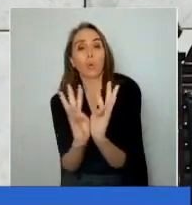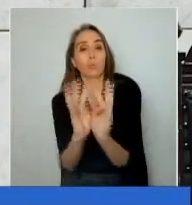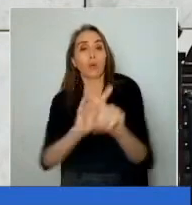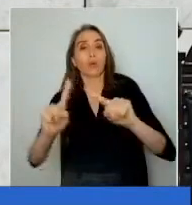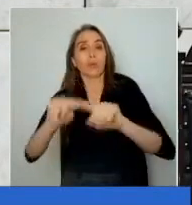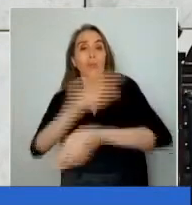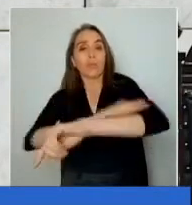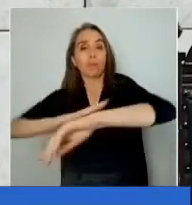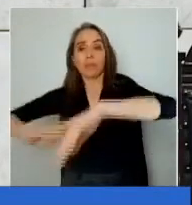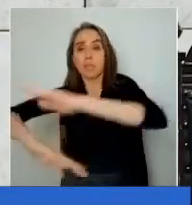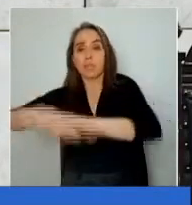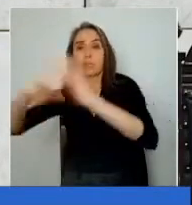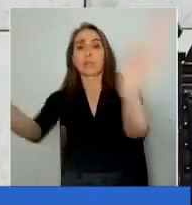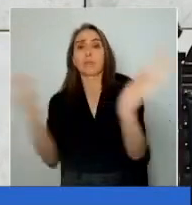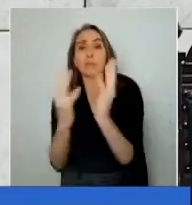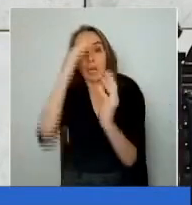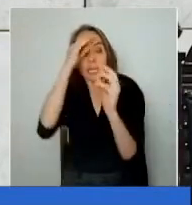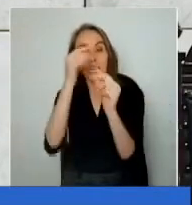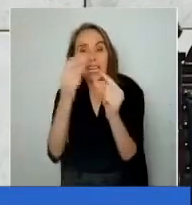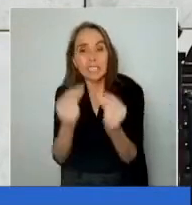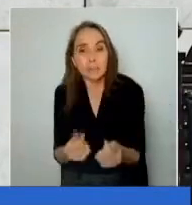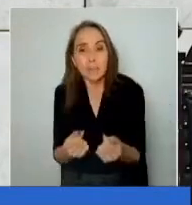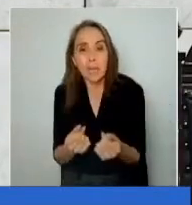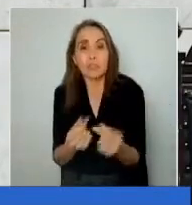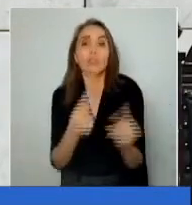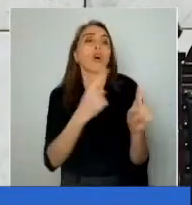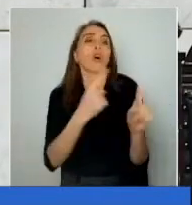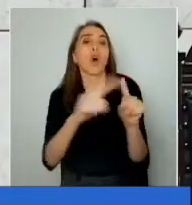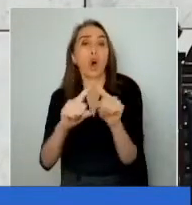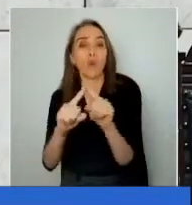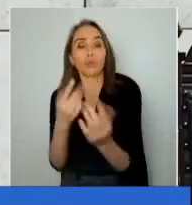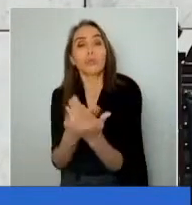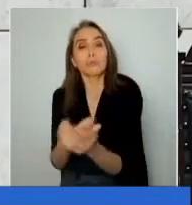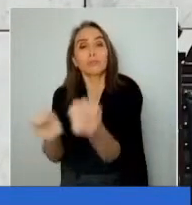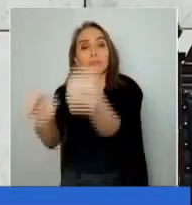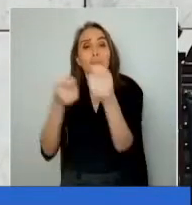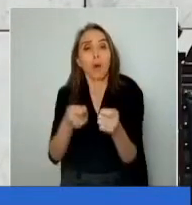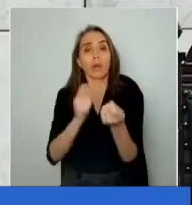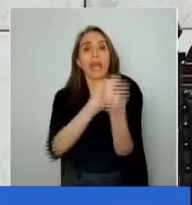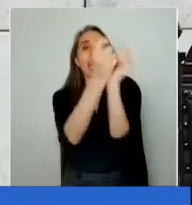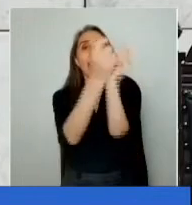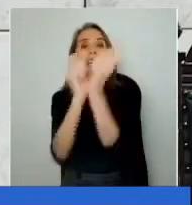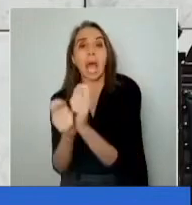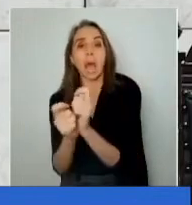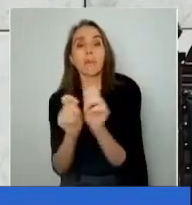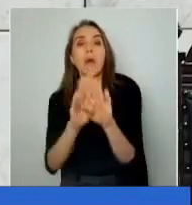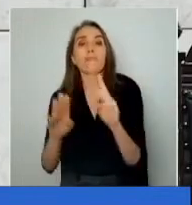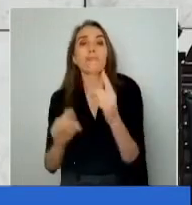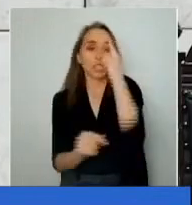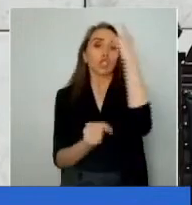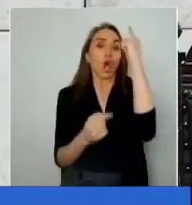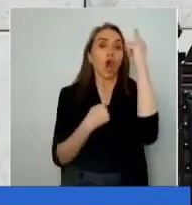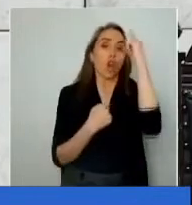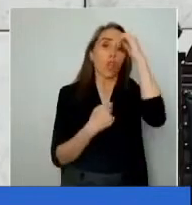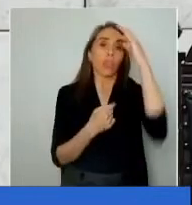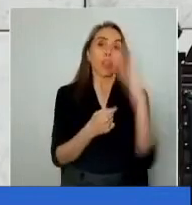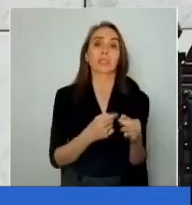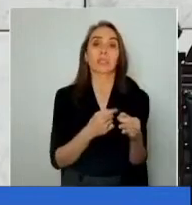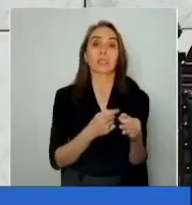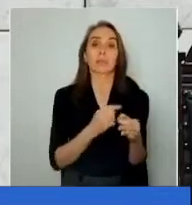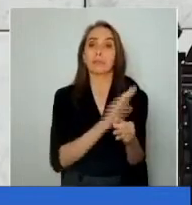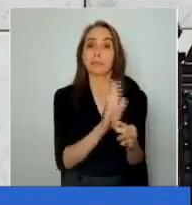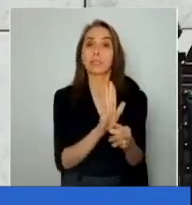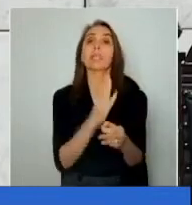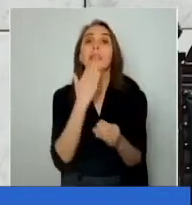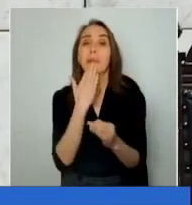Para proponer todos los cambios que sean necesarios para terminar con la discrecionalidad y a su vez para que